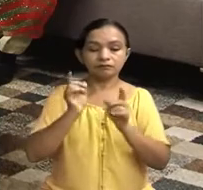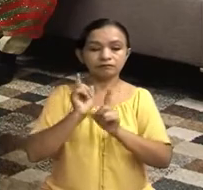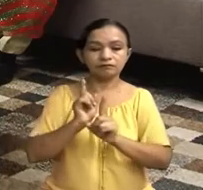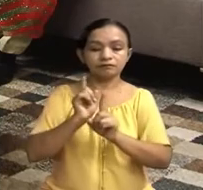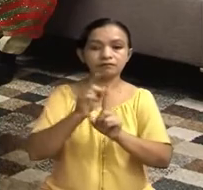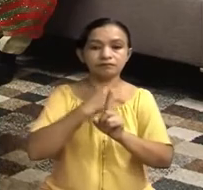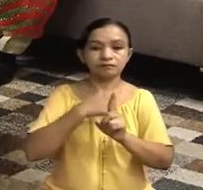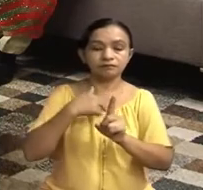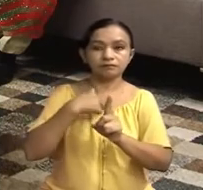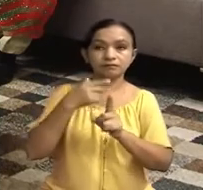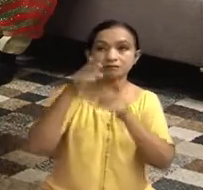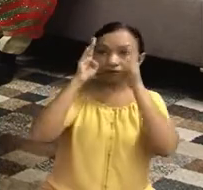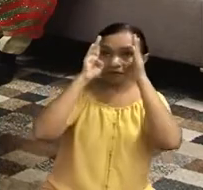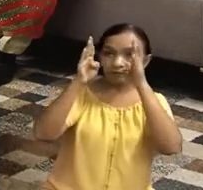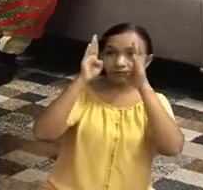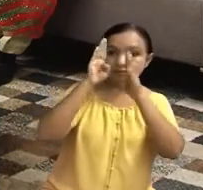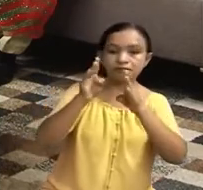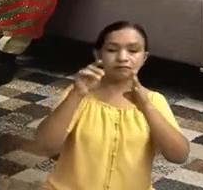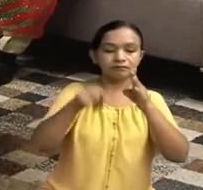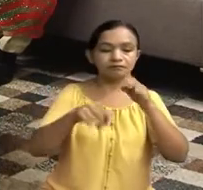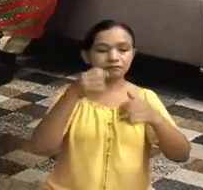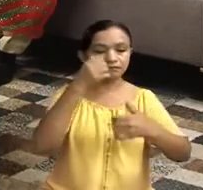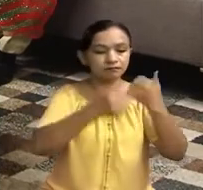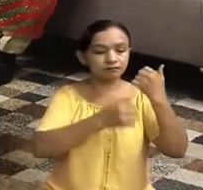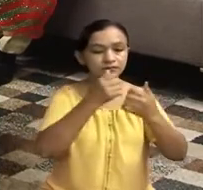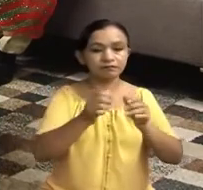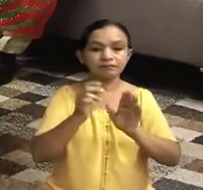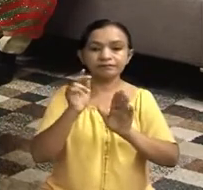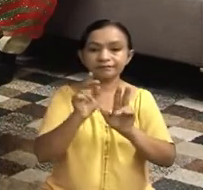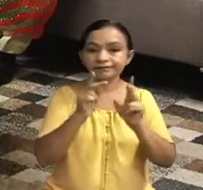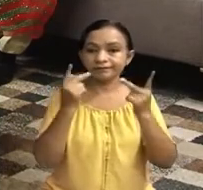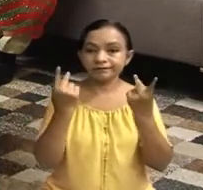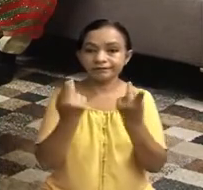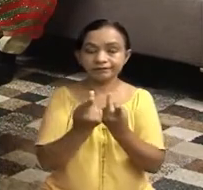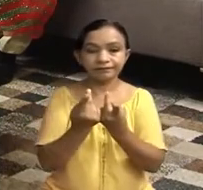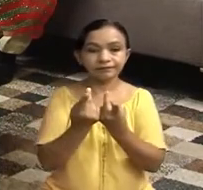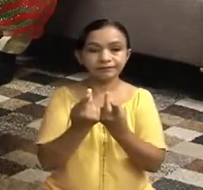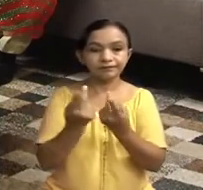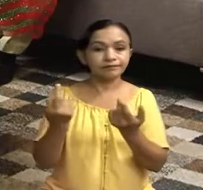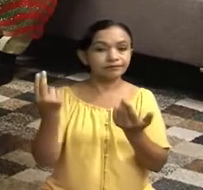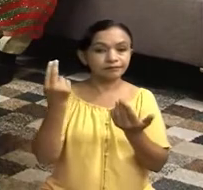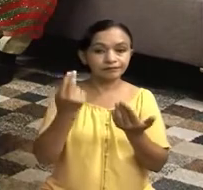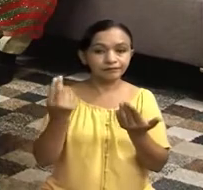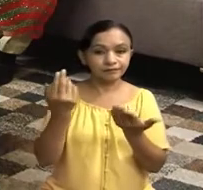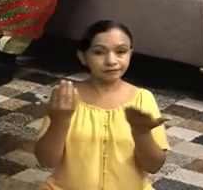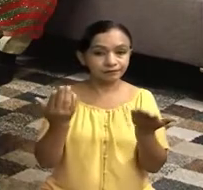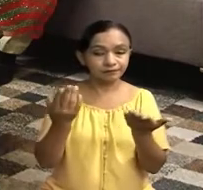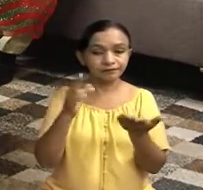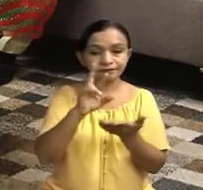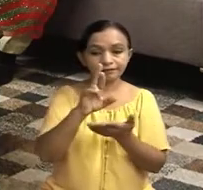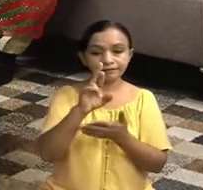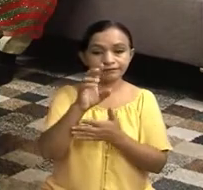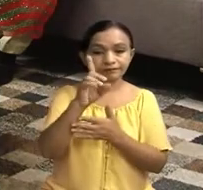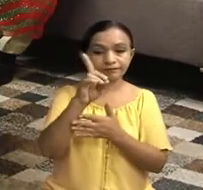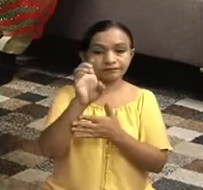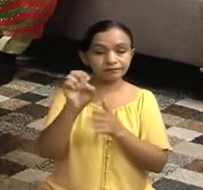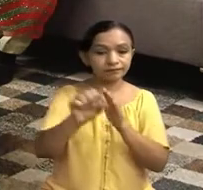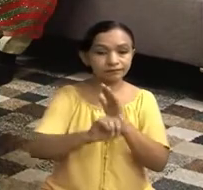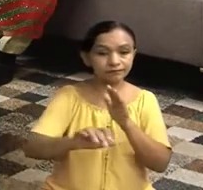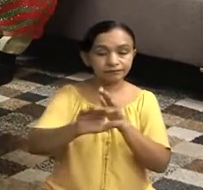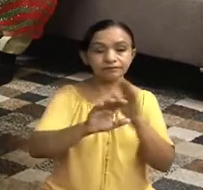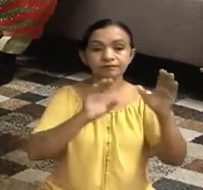actúan como mercenarios para crear inestabilidad en los pueblos. Y está el uso de las redes sociales, los